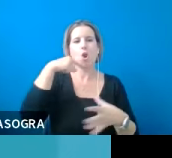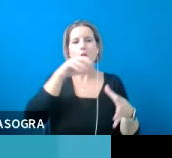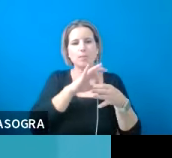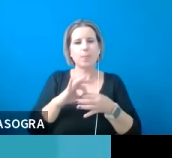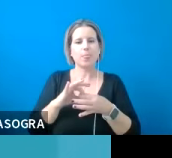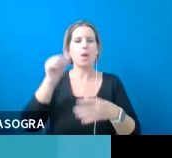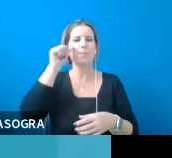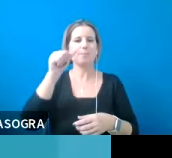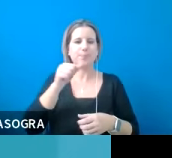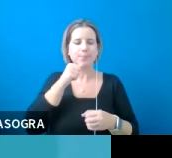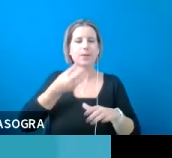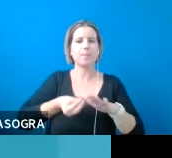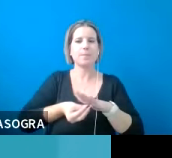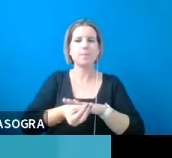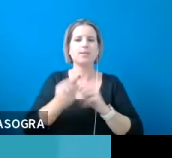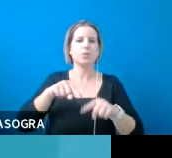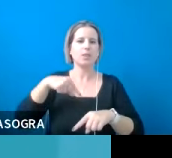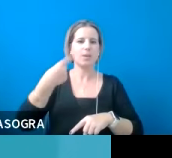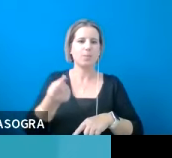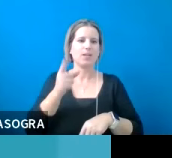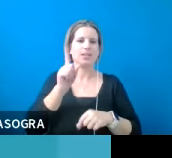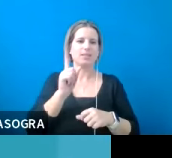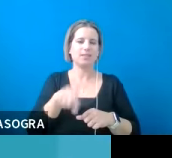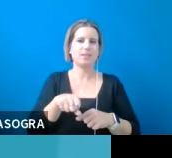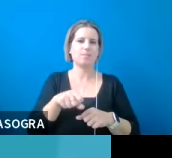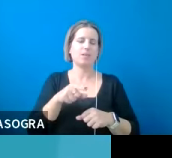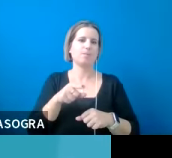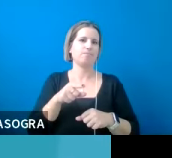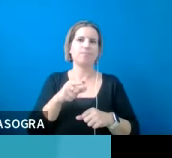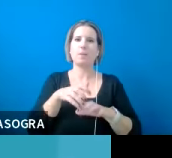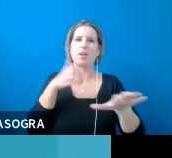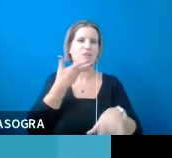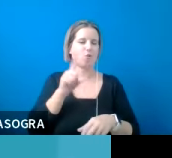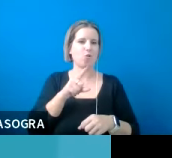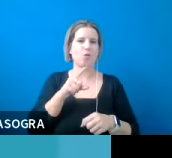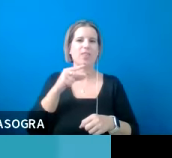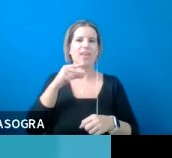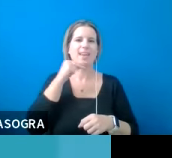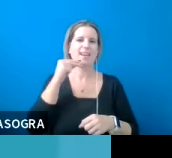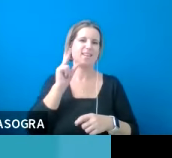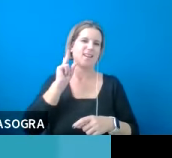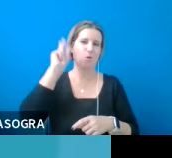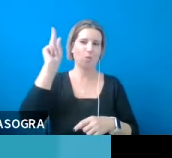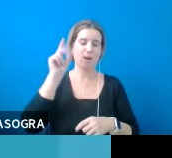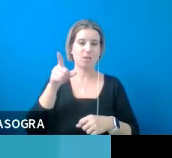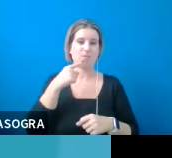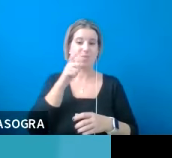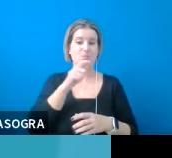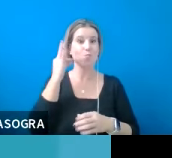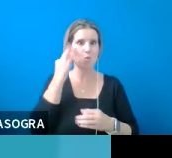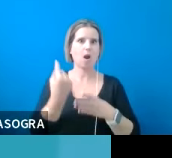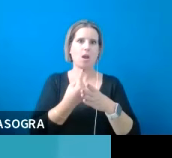embarazo el parto el posparto y la gran desconocida la menopausia porque las mujeres autistas también